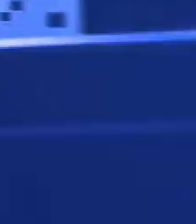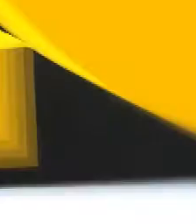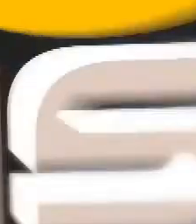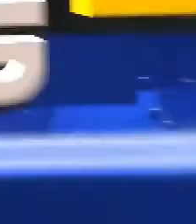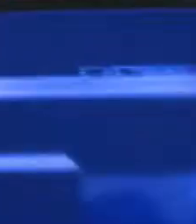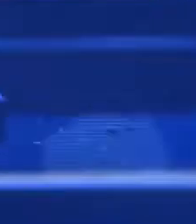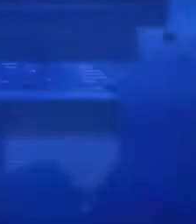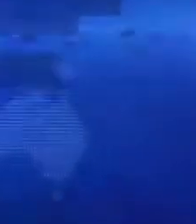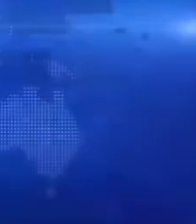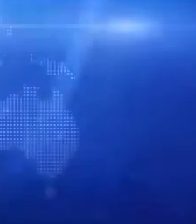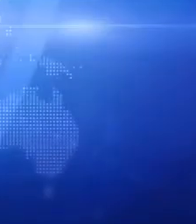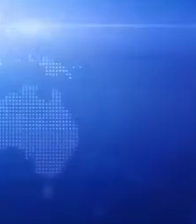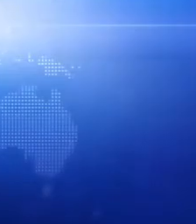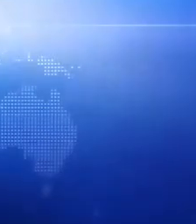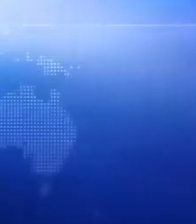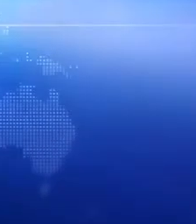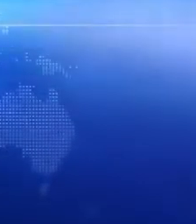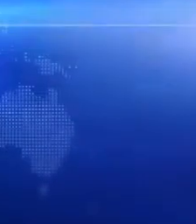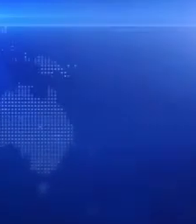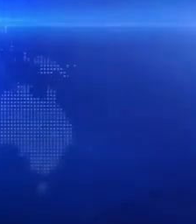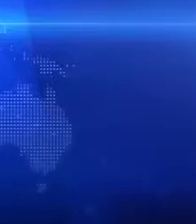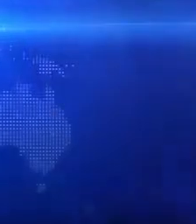posible.